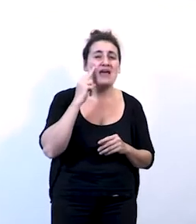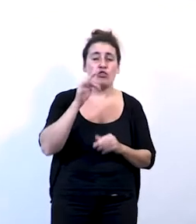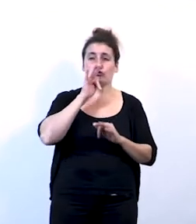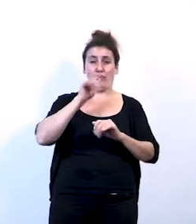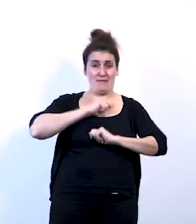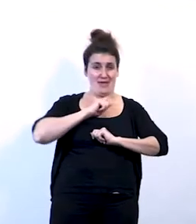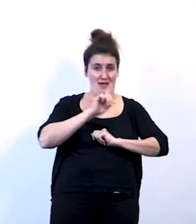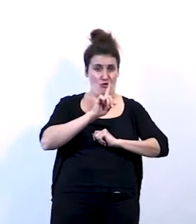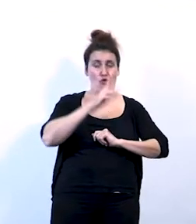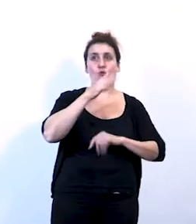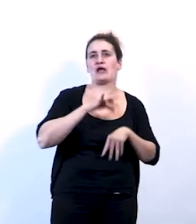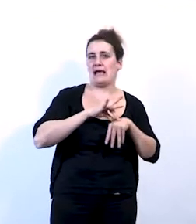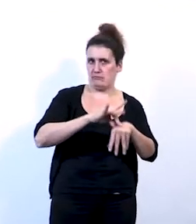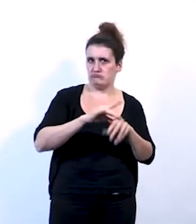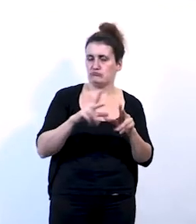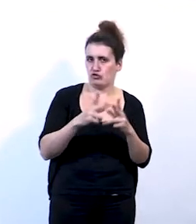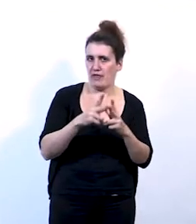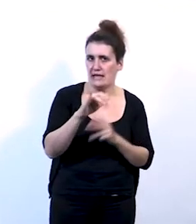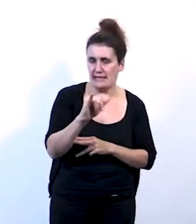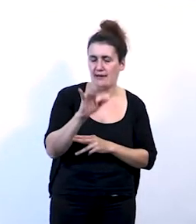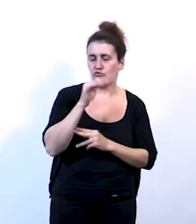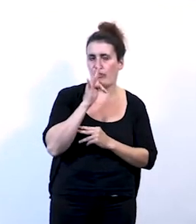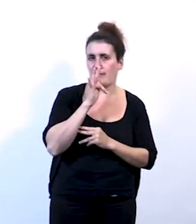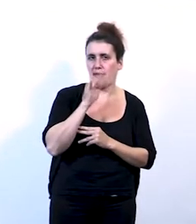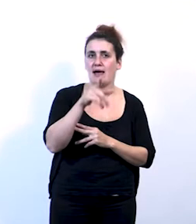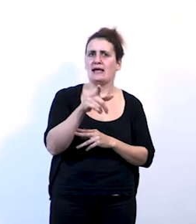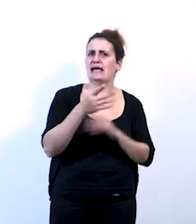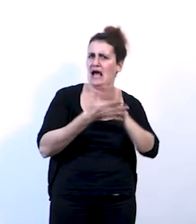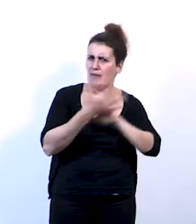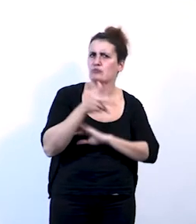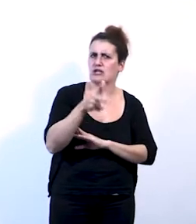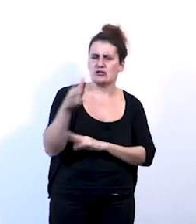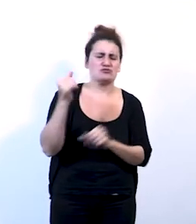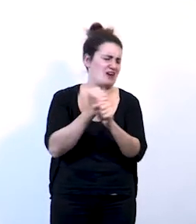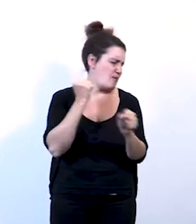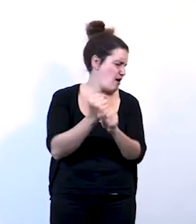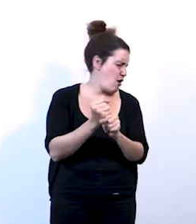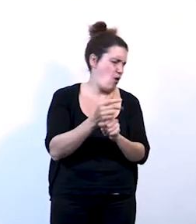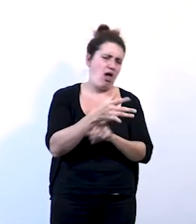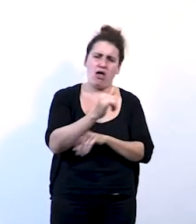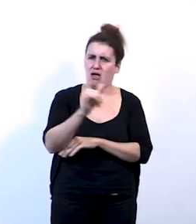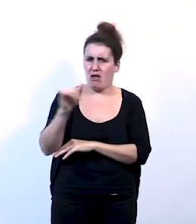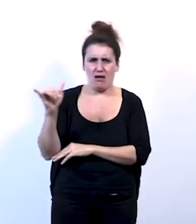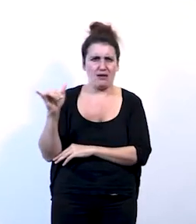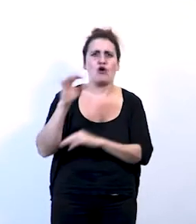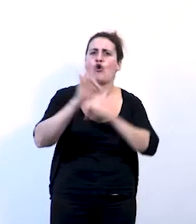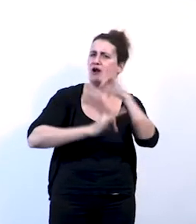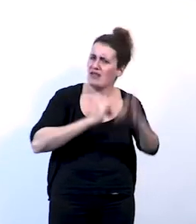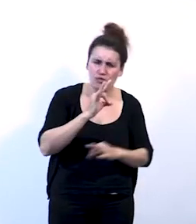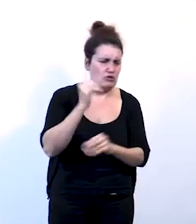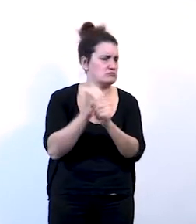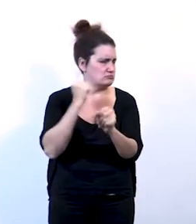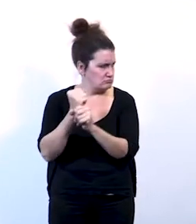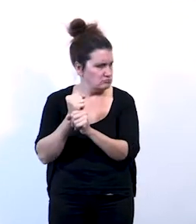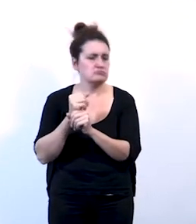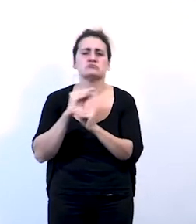con las agendas sociales y seguimos hablando de los derechos y hay bastante trabajo. Hay bastante trabajo en las organizaciones